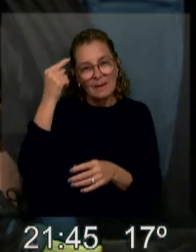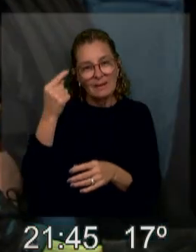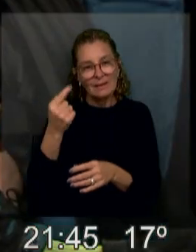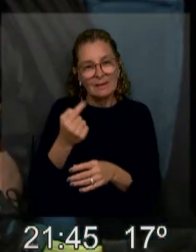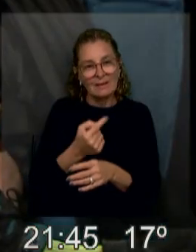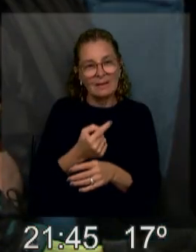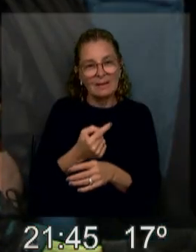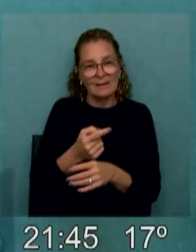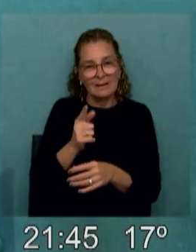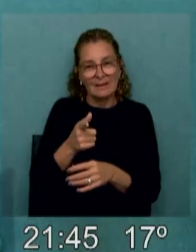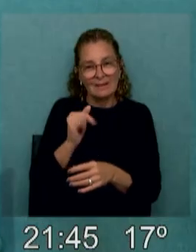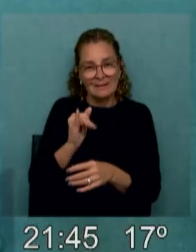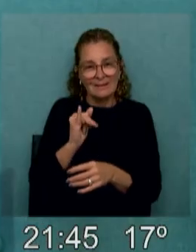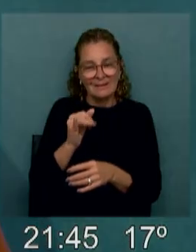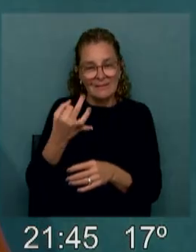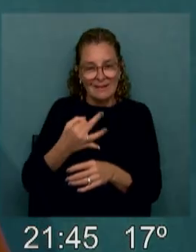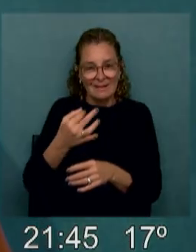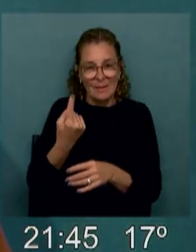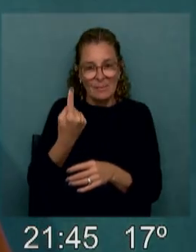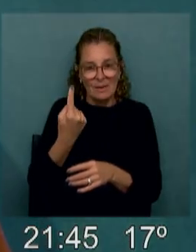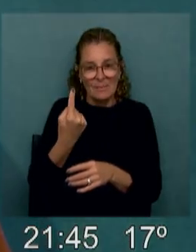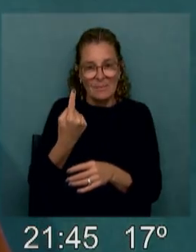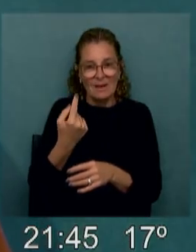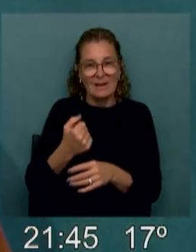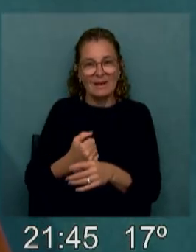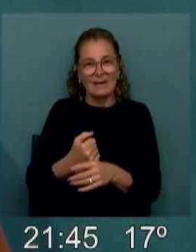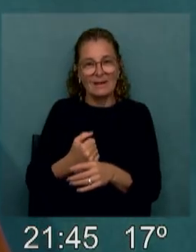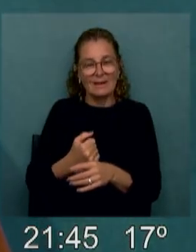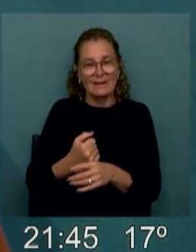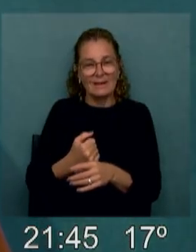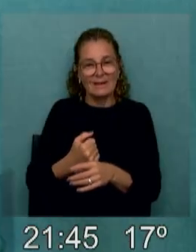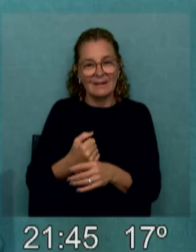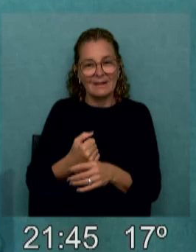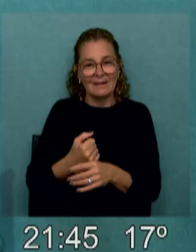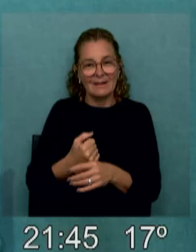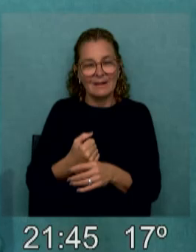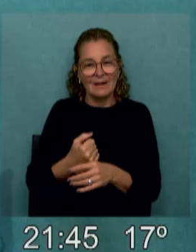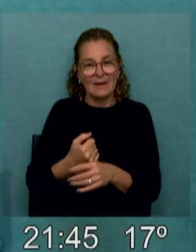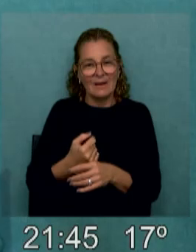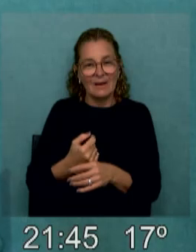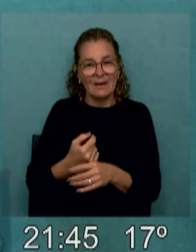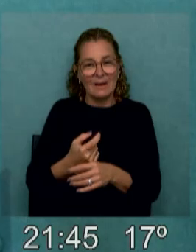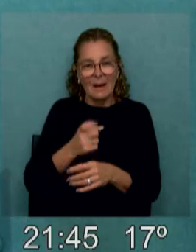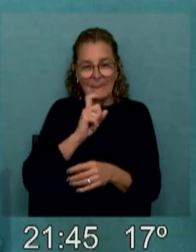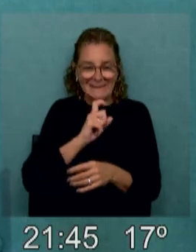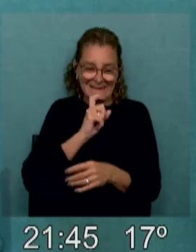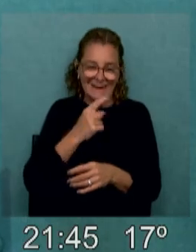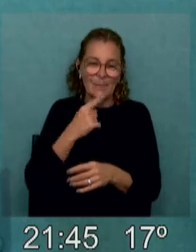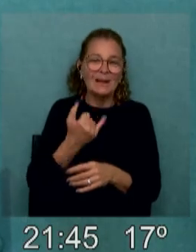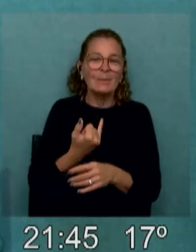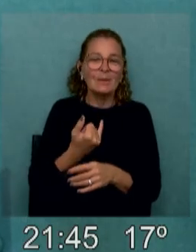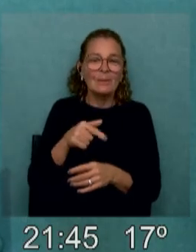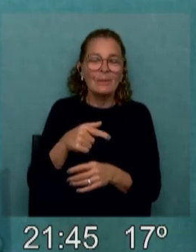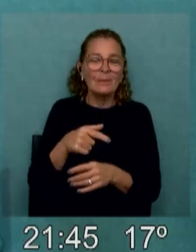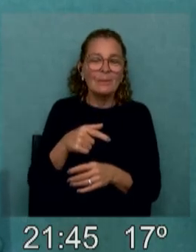¿eh? Eso es verdad. Sí, así salió el primer disco de Vieja Historia. ¿Cómo fue? Poner engaños, tipo, en este caso